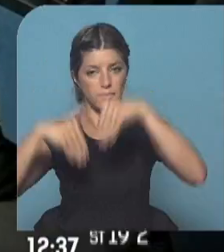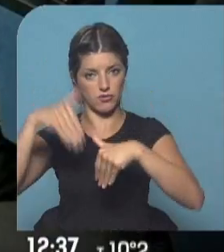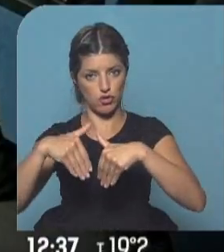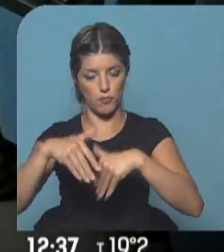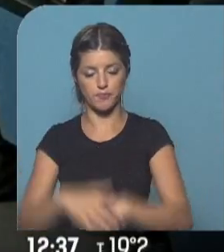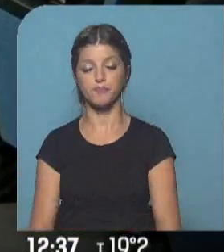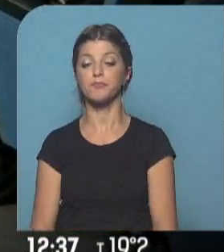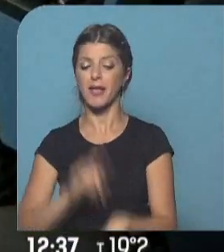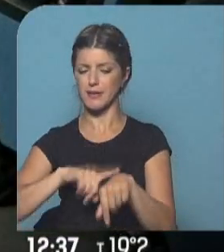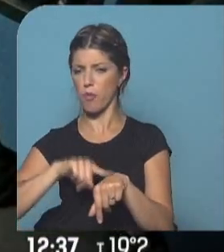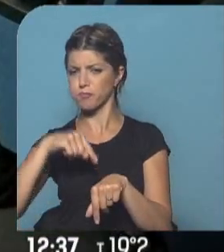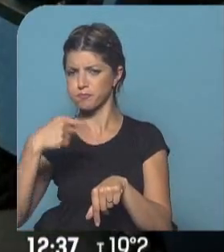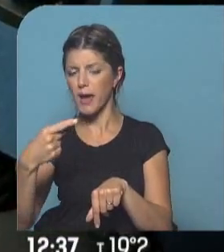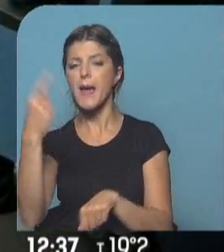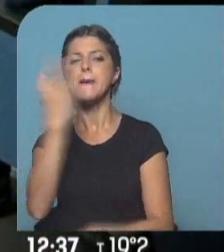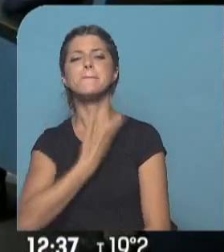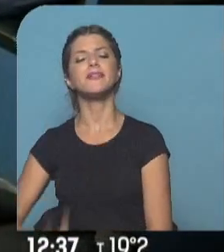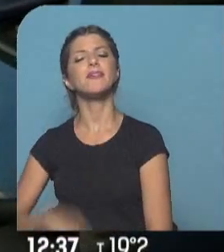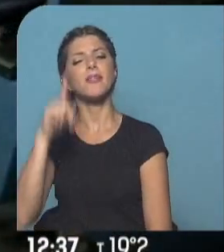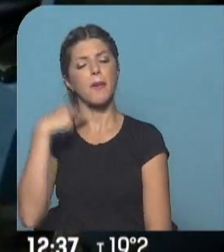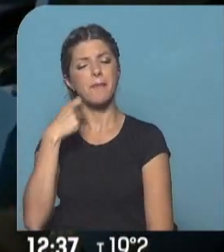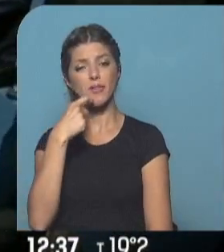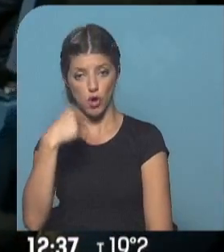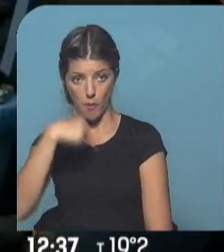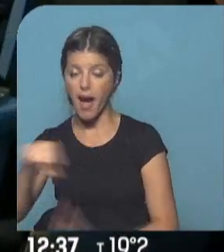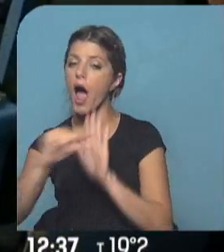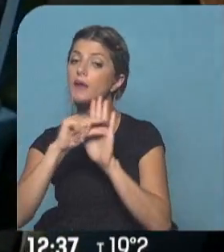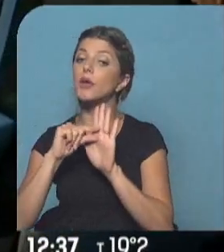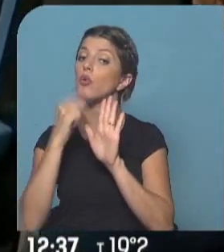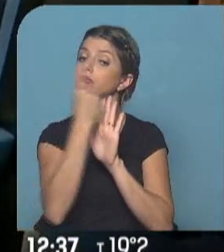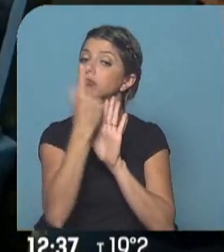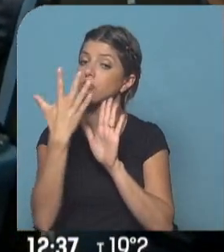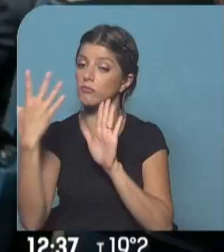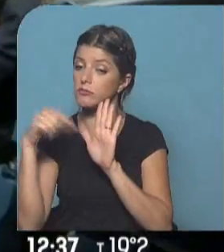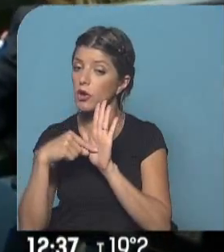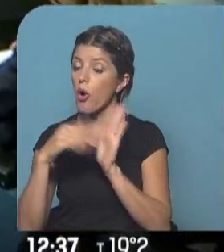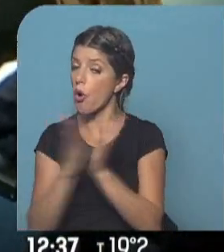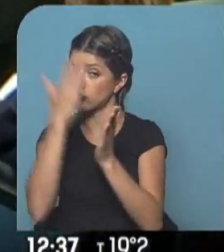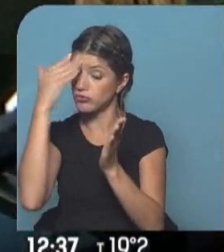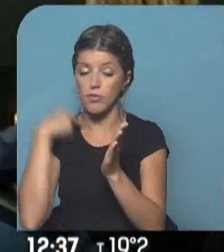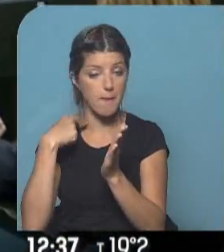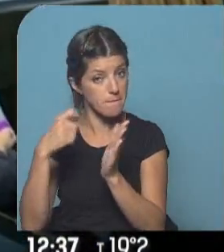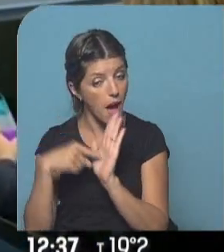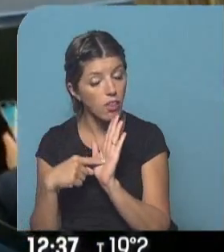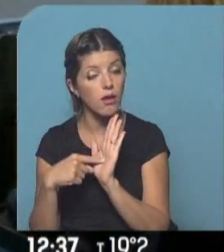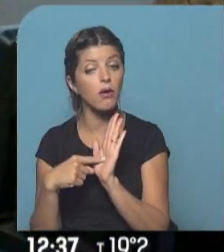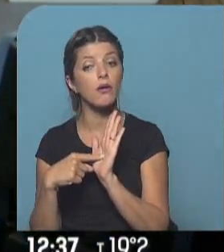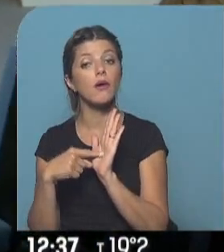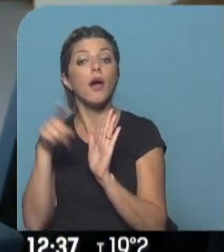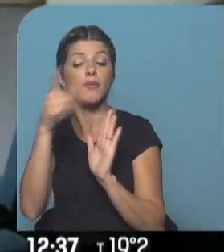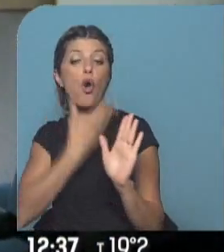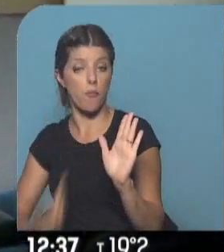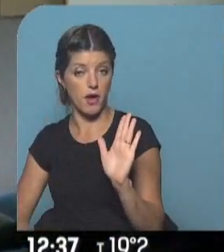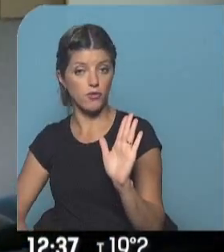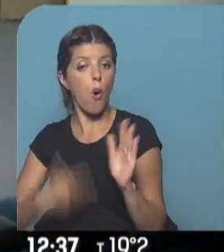después, Rajoy admitió que se aplicará el artículo 155 de la Constitución española que faculta al